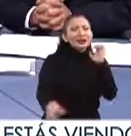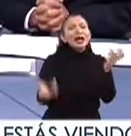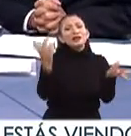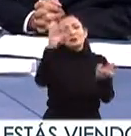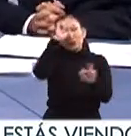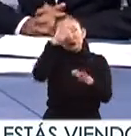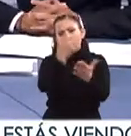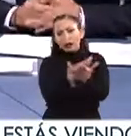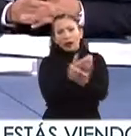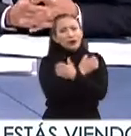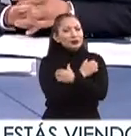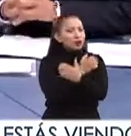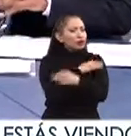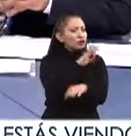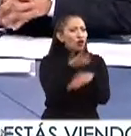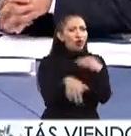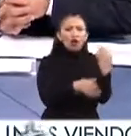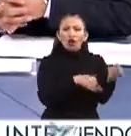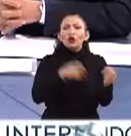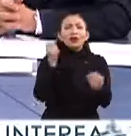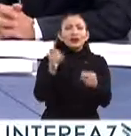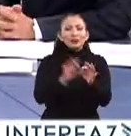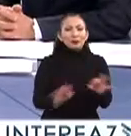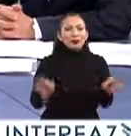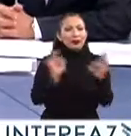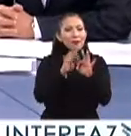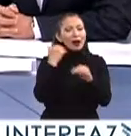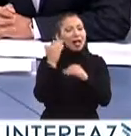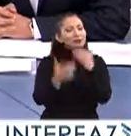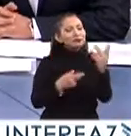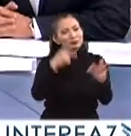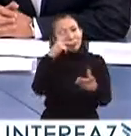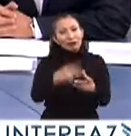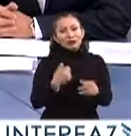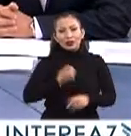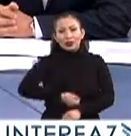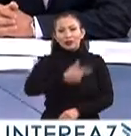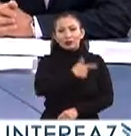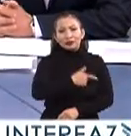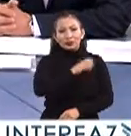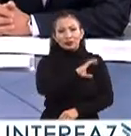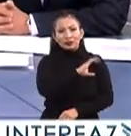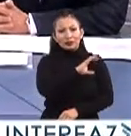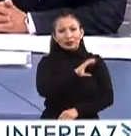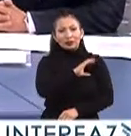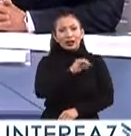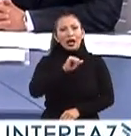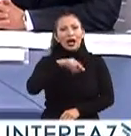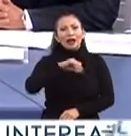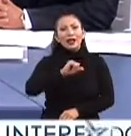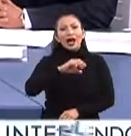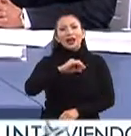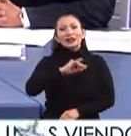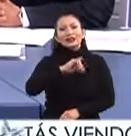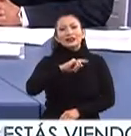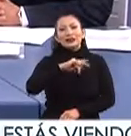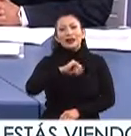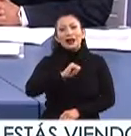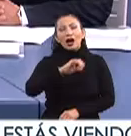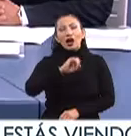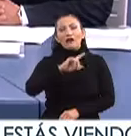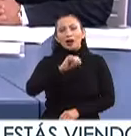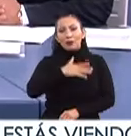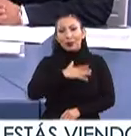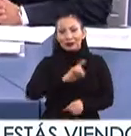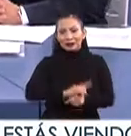propuestas educativas, en fin, todo este sector que es tan importante para el desarrollo de nuestro país. Saludo con mucho gusto a mi queridísima compañera Ana Cristina Olvera. Ana Cris, ¿cómo estás?